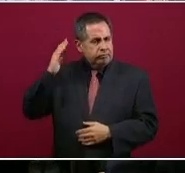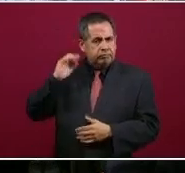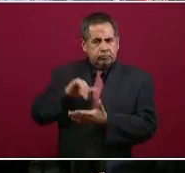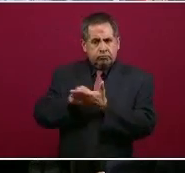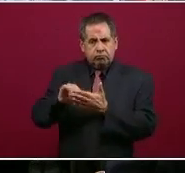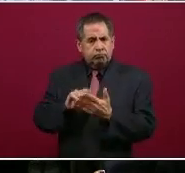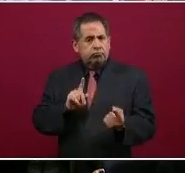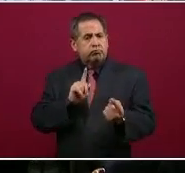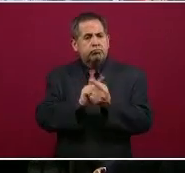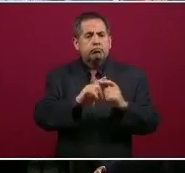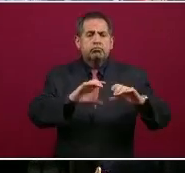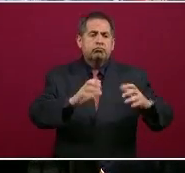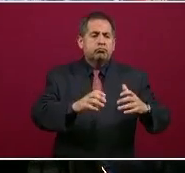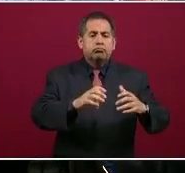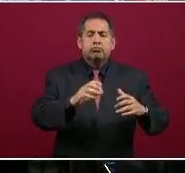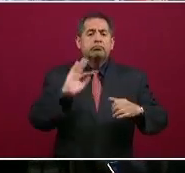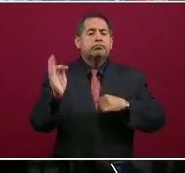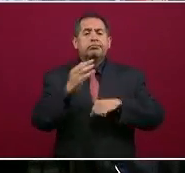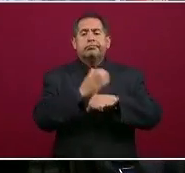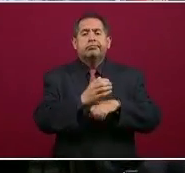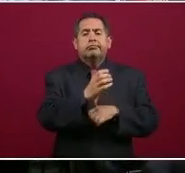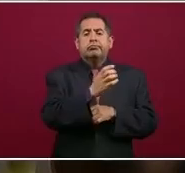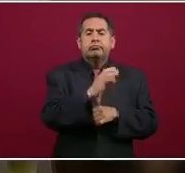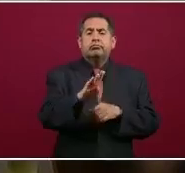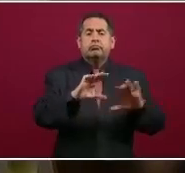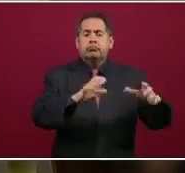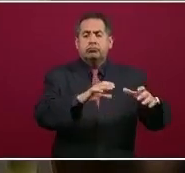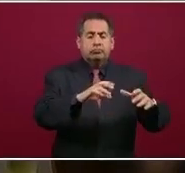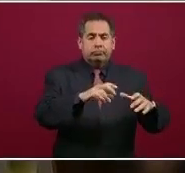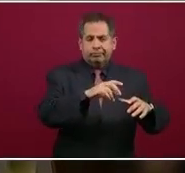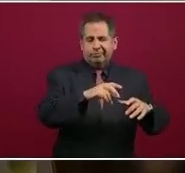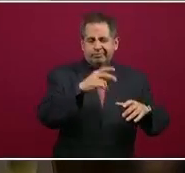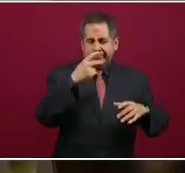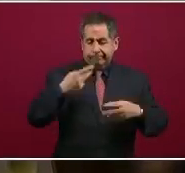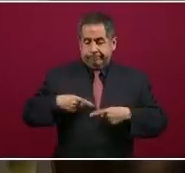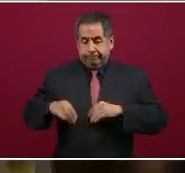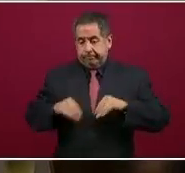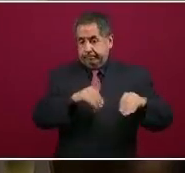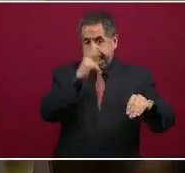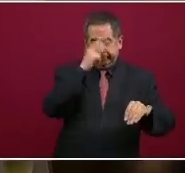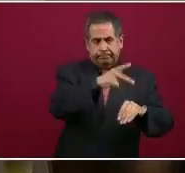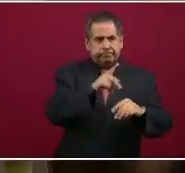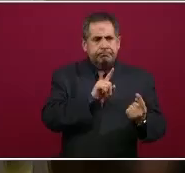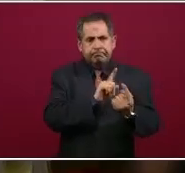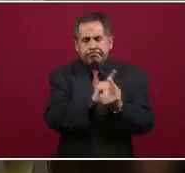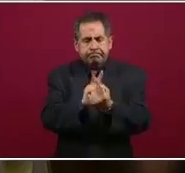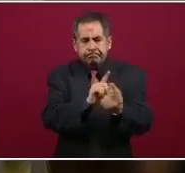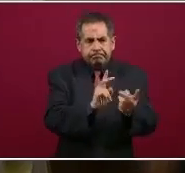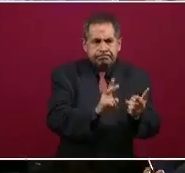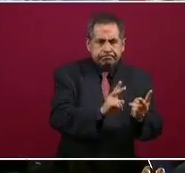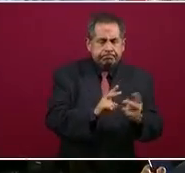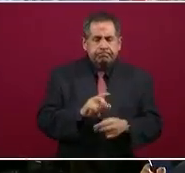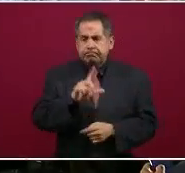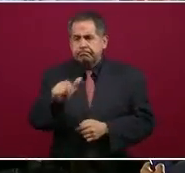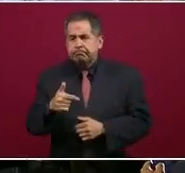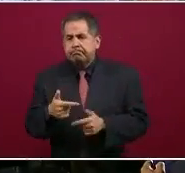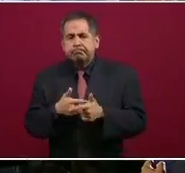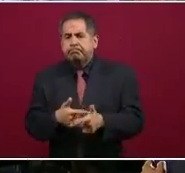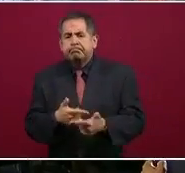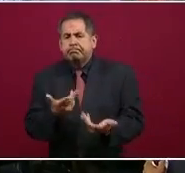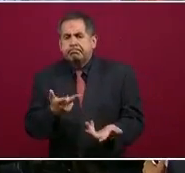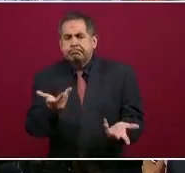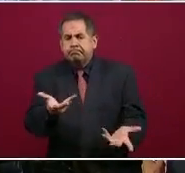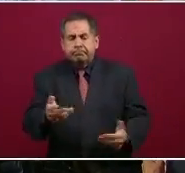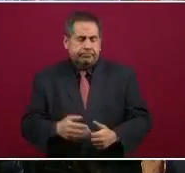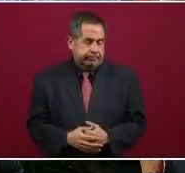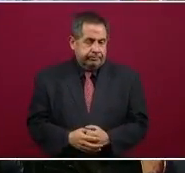se reunió con las federaciones de clubes de mexicanos en Estados Unidos. Entonces, ¿qué es lo que sigue, señor presidente? Esperar,